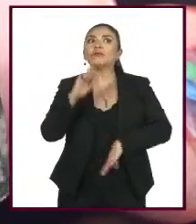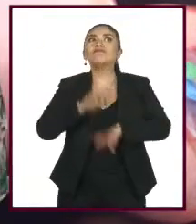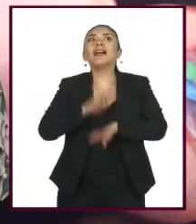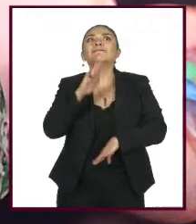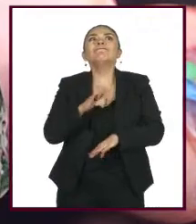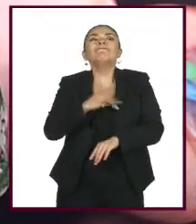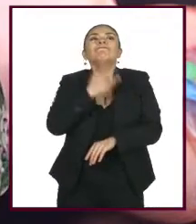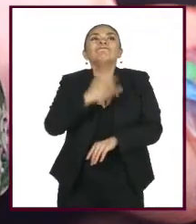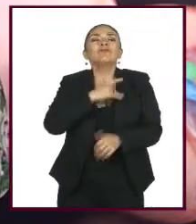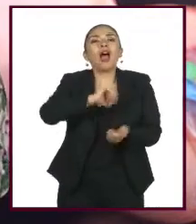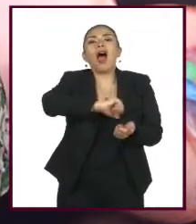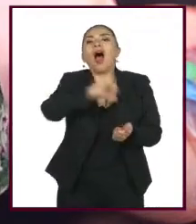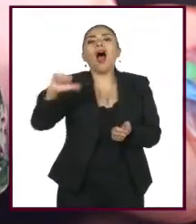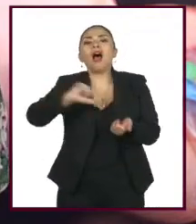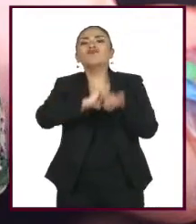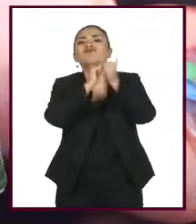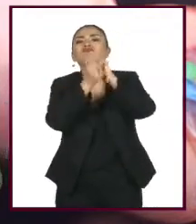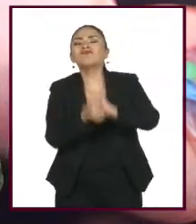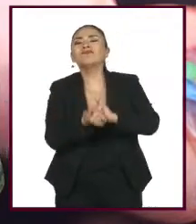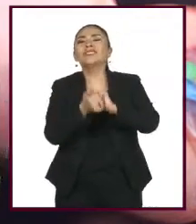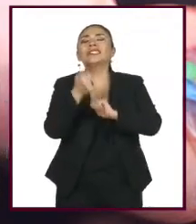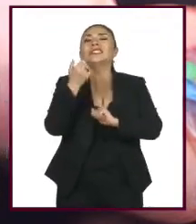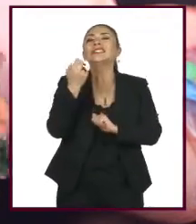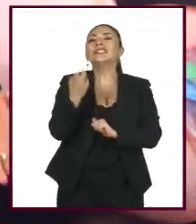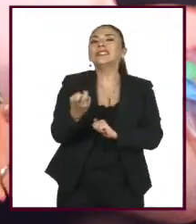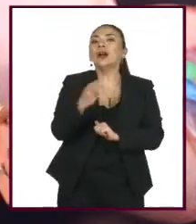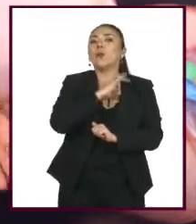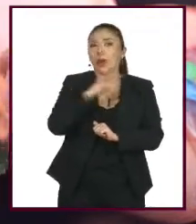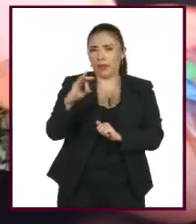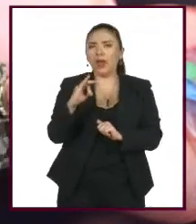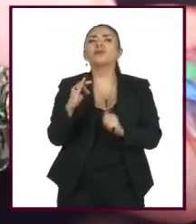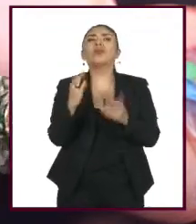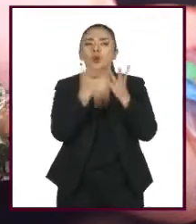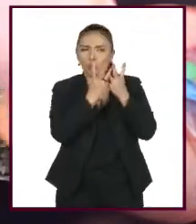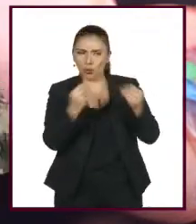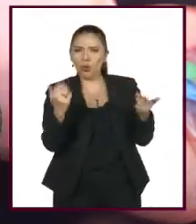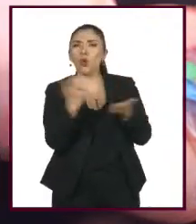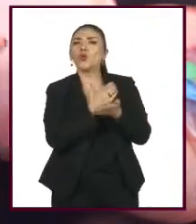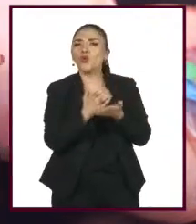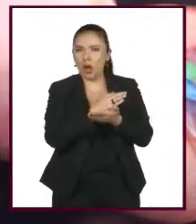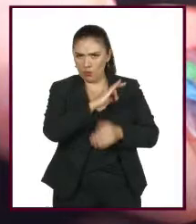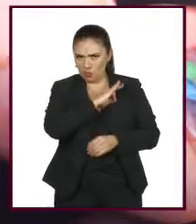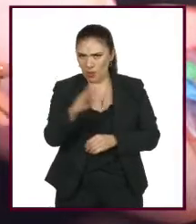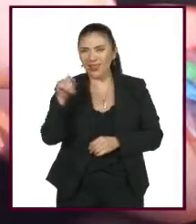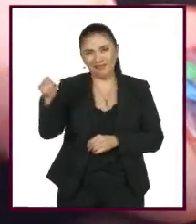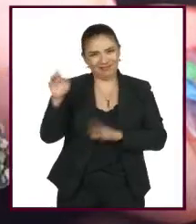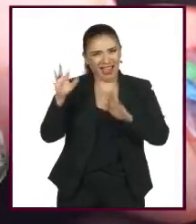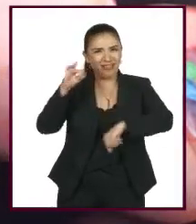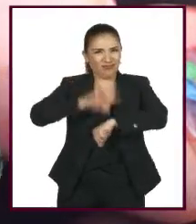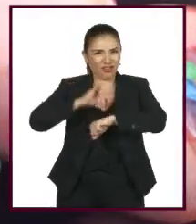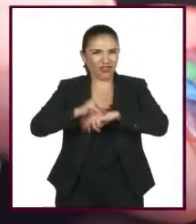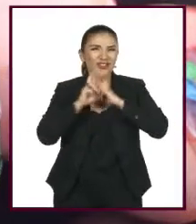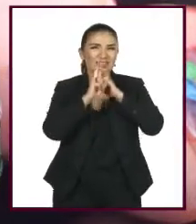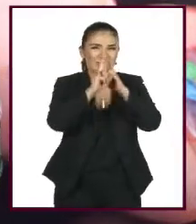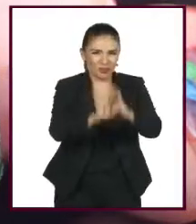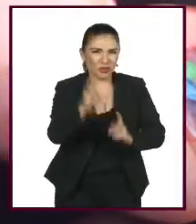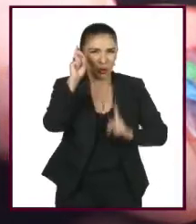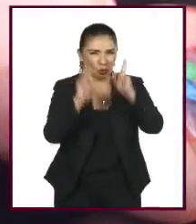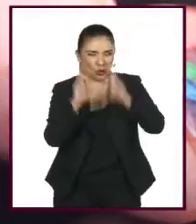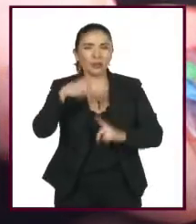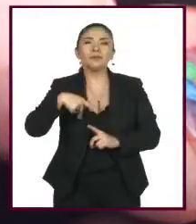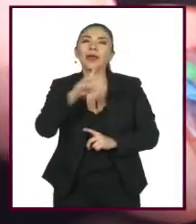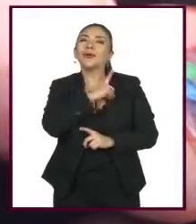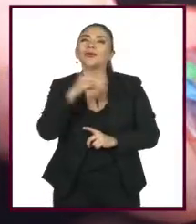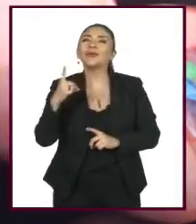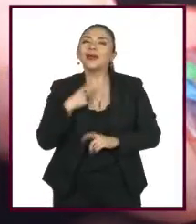pues consecuencias que se pueden solventar. Ya escuchamos al doctor, contestó sus dudas. Sin embargo,